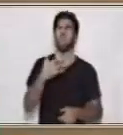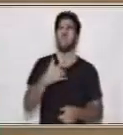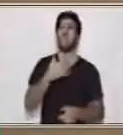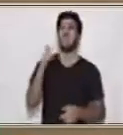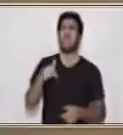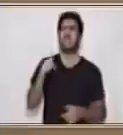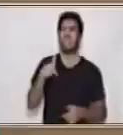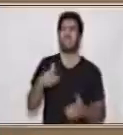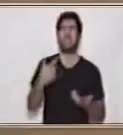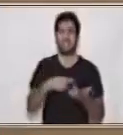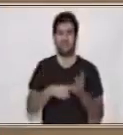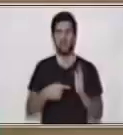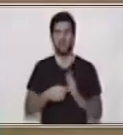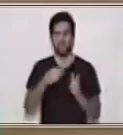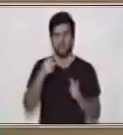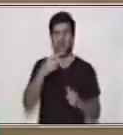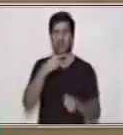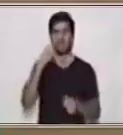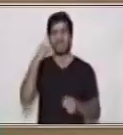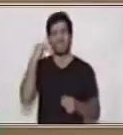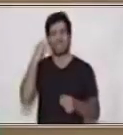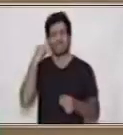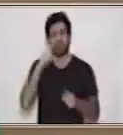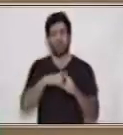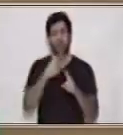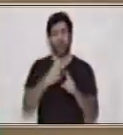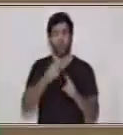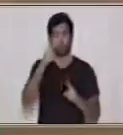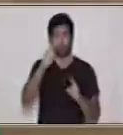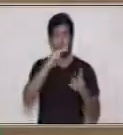sentir ese color y al leer este